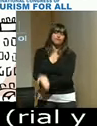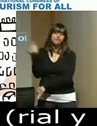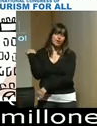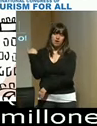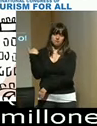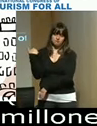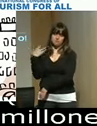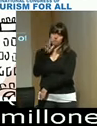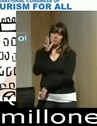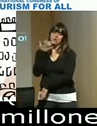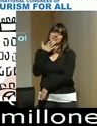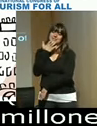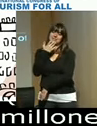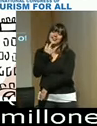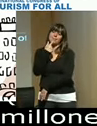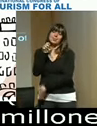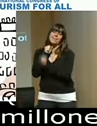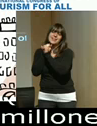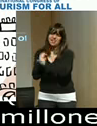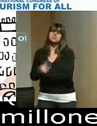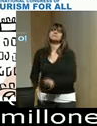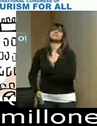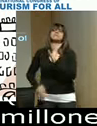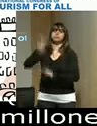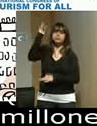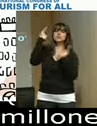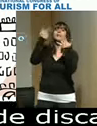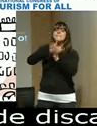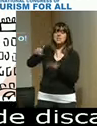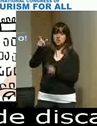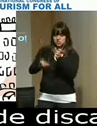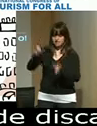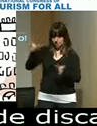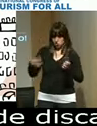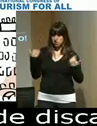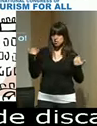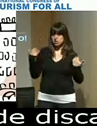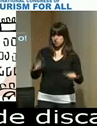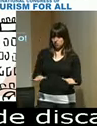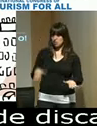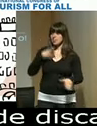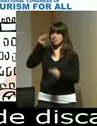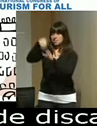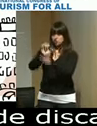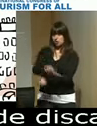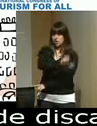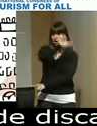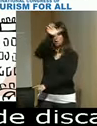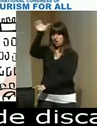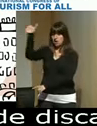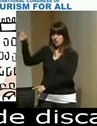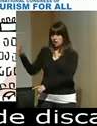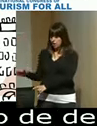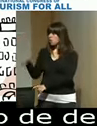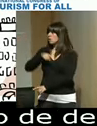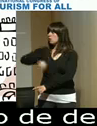iríamos a cifras de más de 6 millones de personas. Esto lo extrapolamos al continente europeo, estamos hablando de 53,3 millones